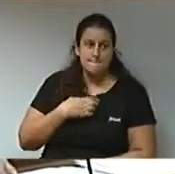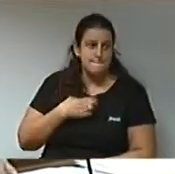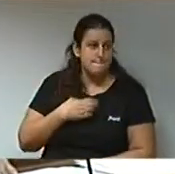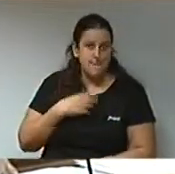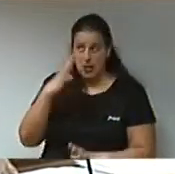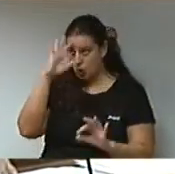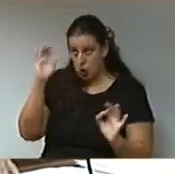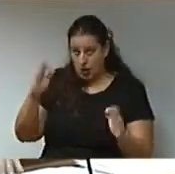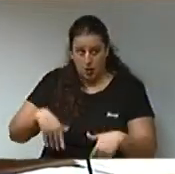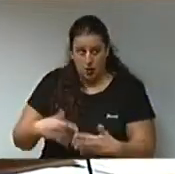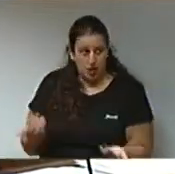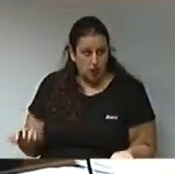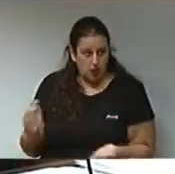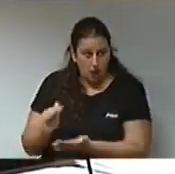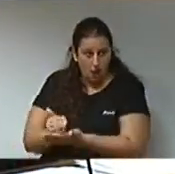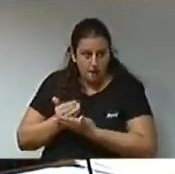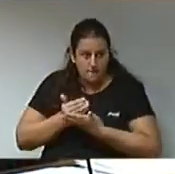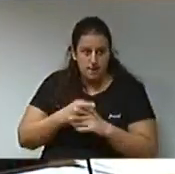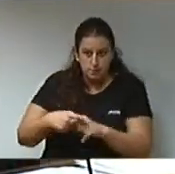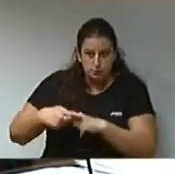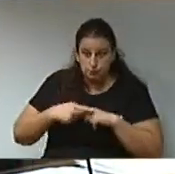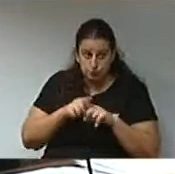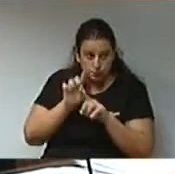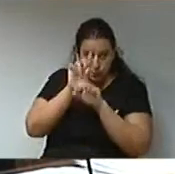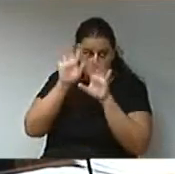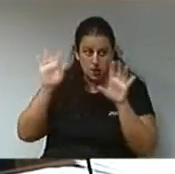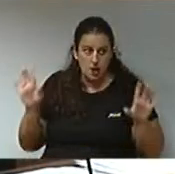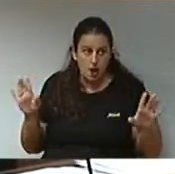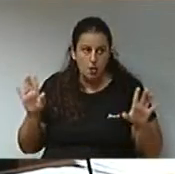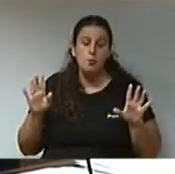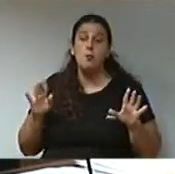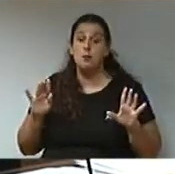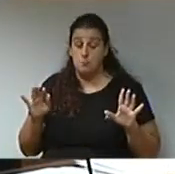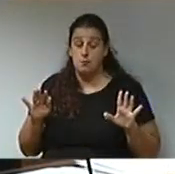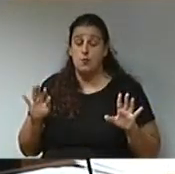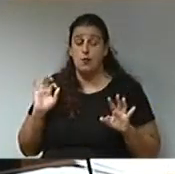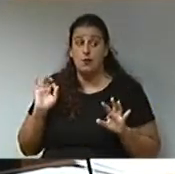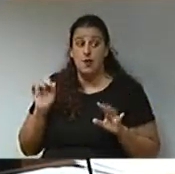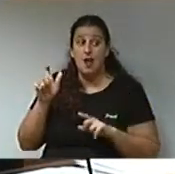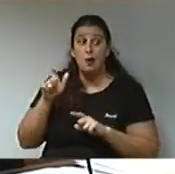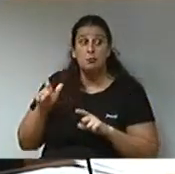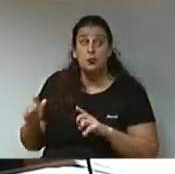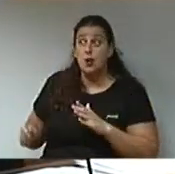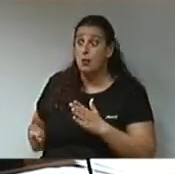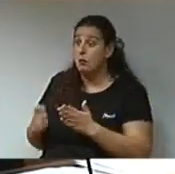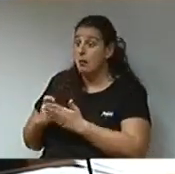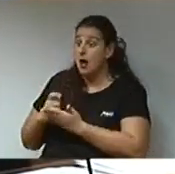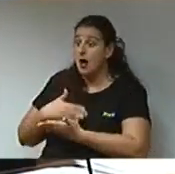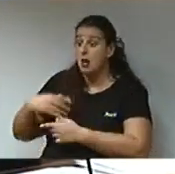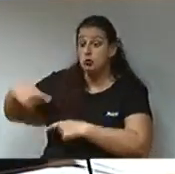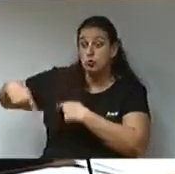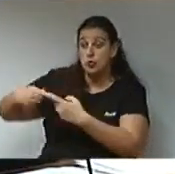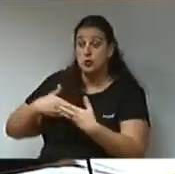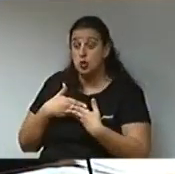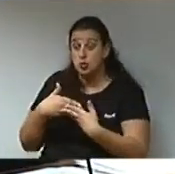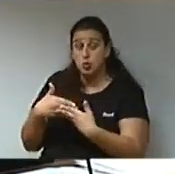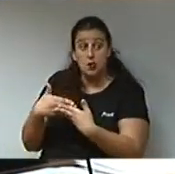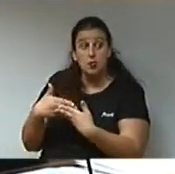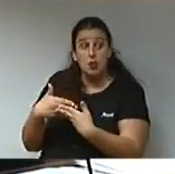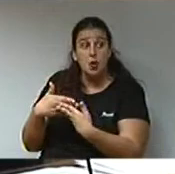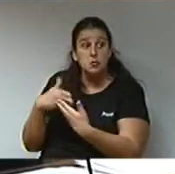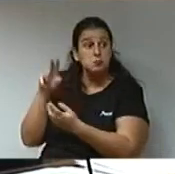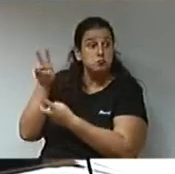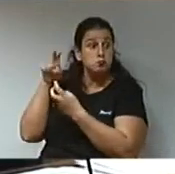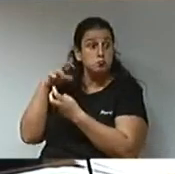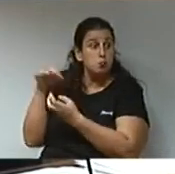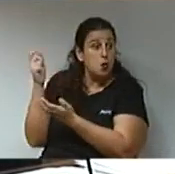sentido renunciar. Porque además es evidente que las personas que pagan ese impuesto lo pueden pagar. No estamos hablando de